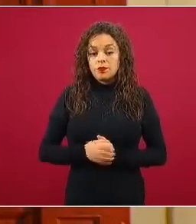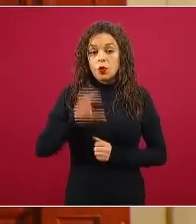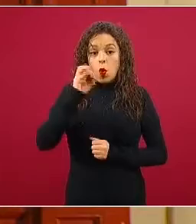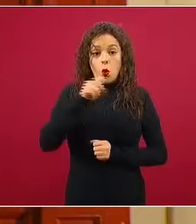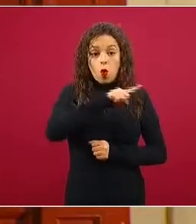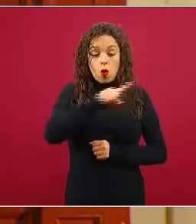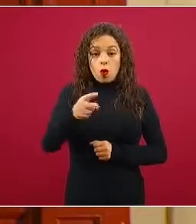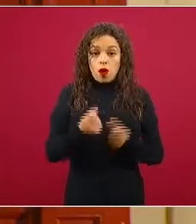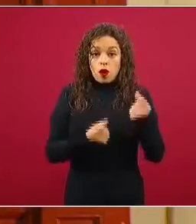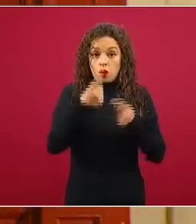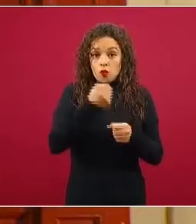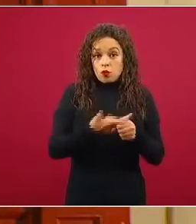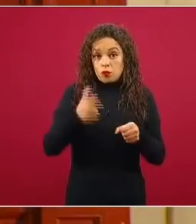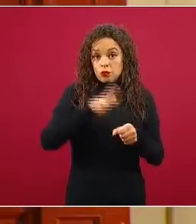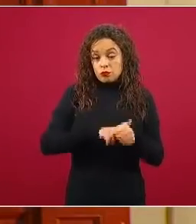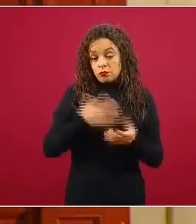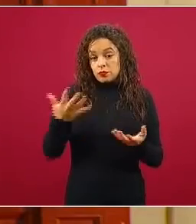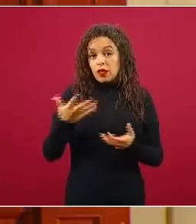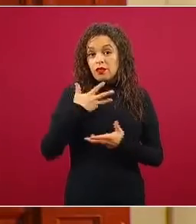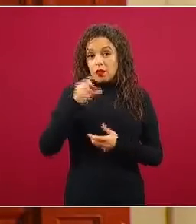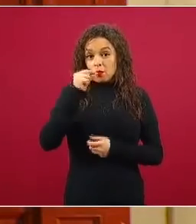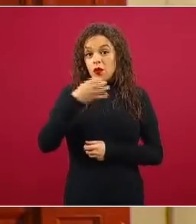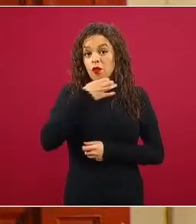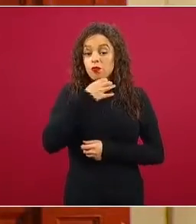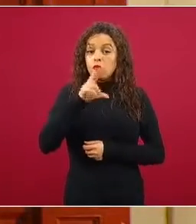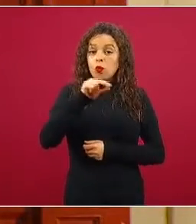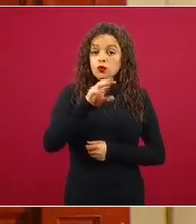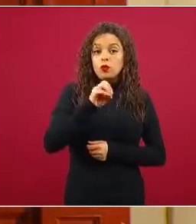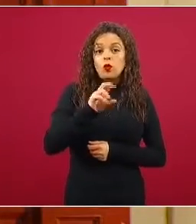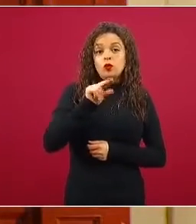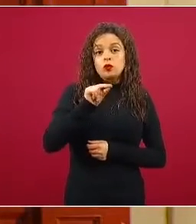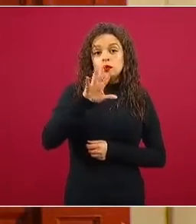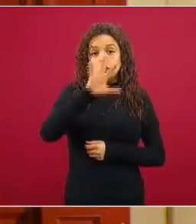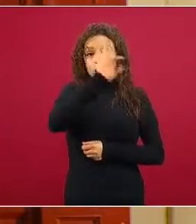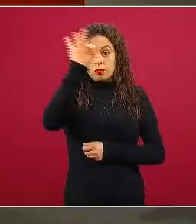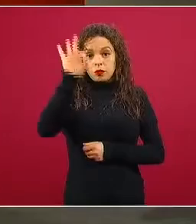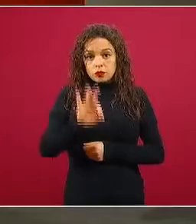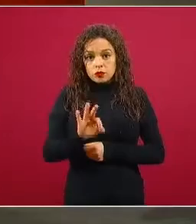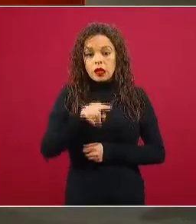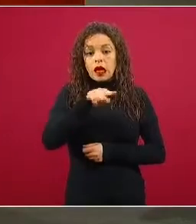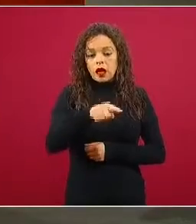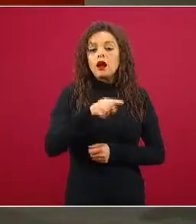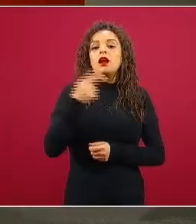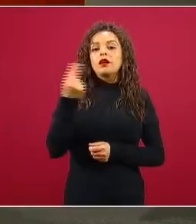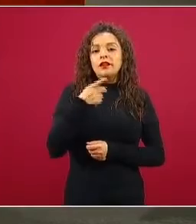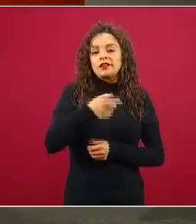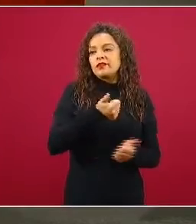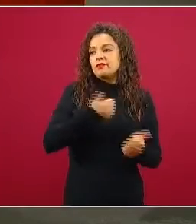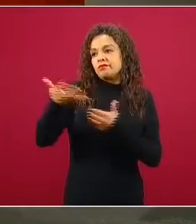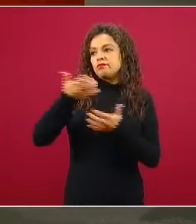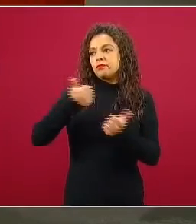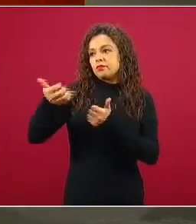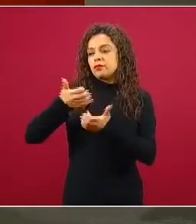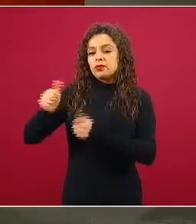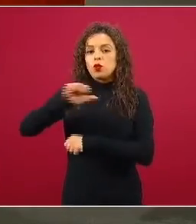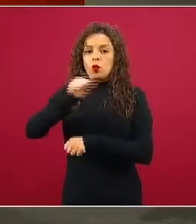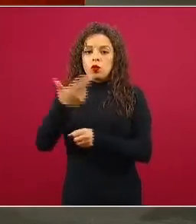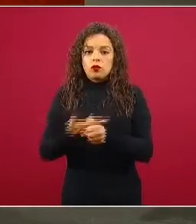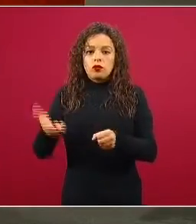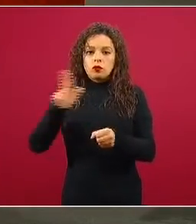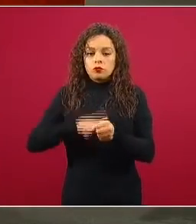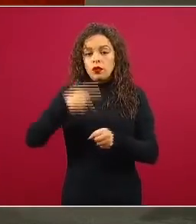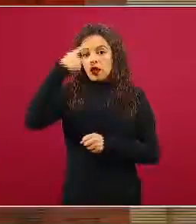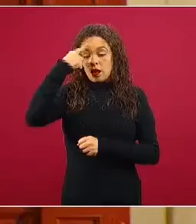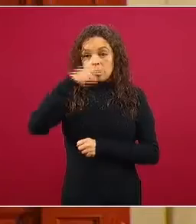saturación 80-85%, entonces los pacientes puedan estarse derivando a otros hospitales y siempre puedan encontrar una